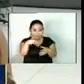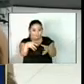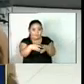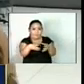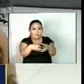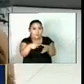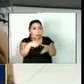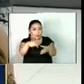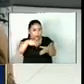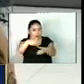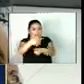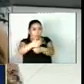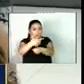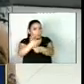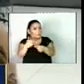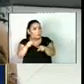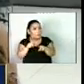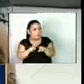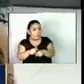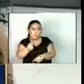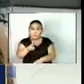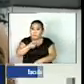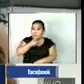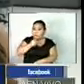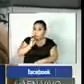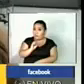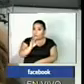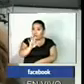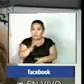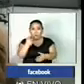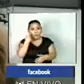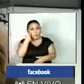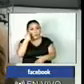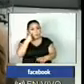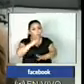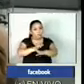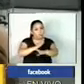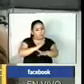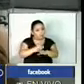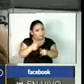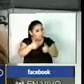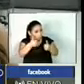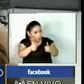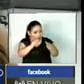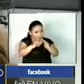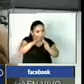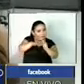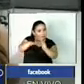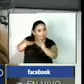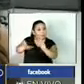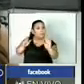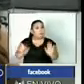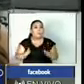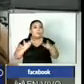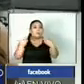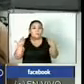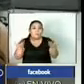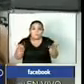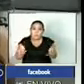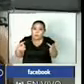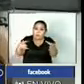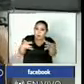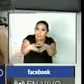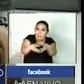en Guatemala sin embargo según las autoridades las medidas de contención han dado buenos resultados ya que la cifra no